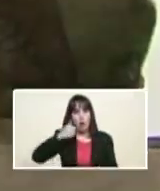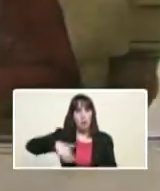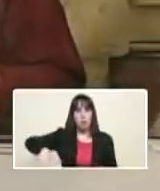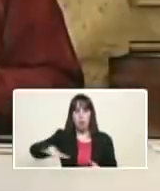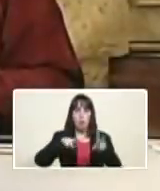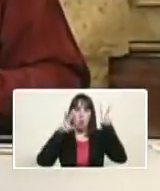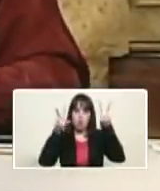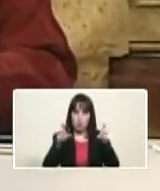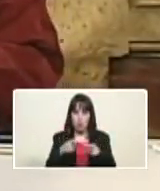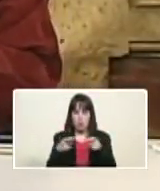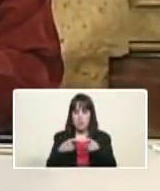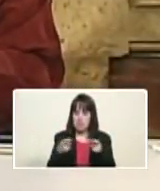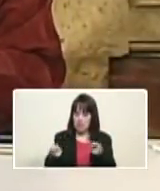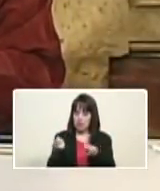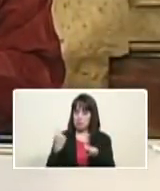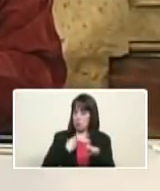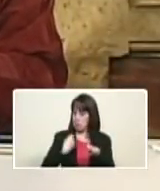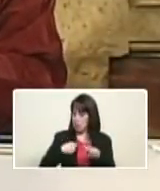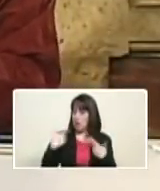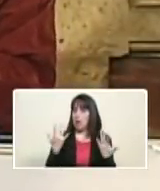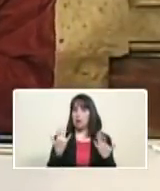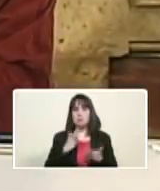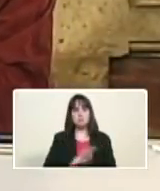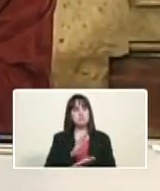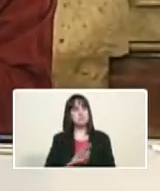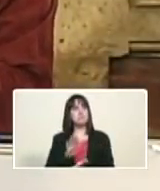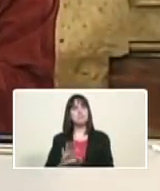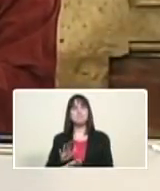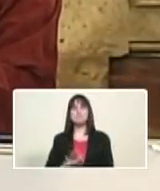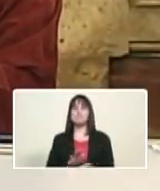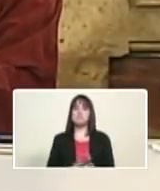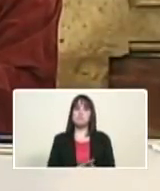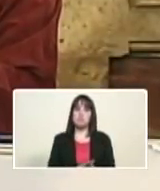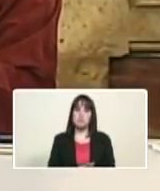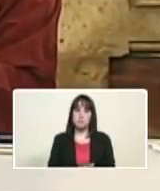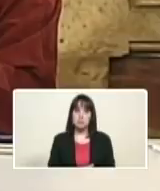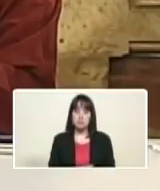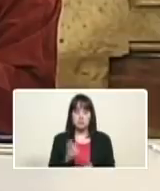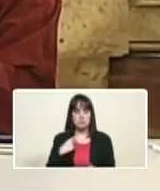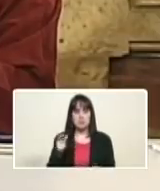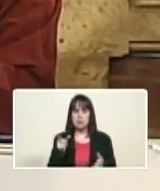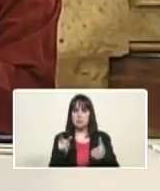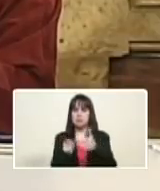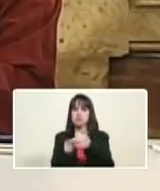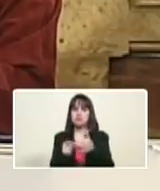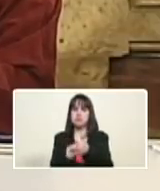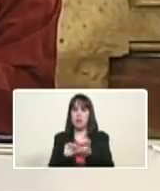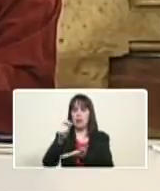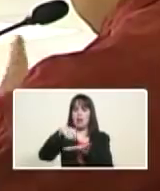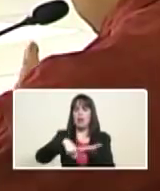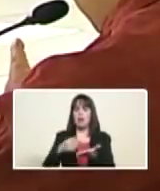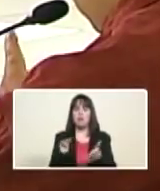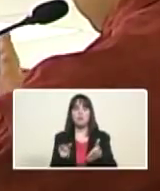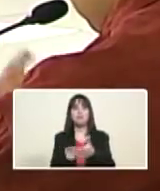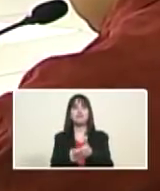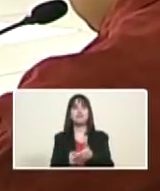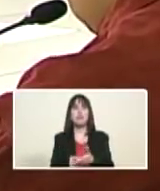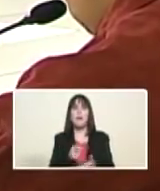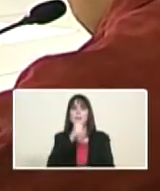cono monetario en su mano. Y qué tranquilidad da eso, ¿verdad? Ir a tu cajero electrónico y cobrar tu